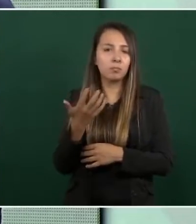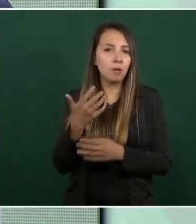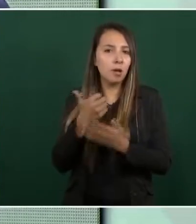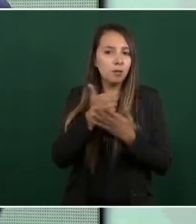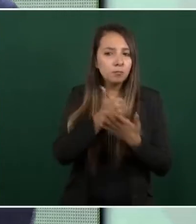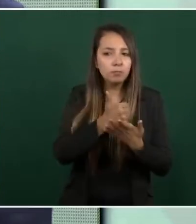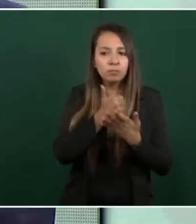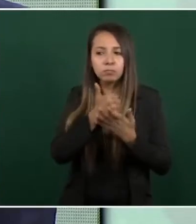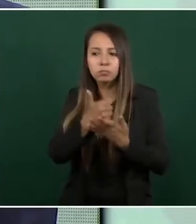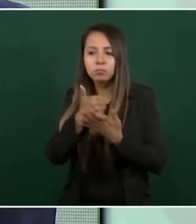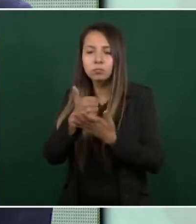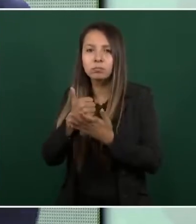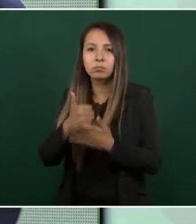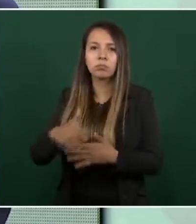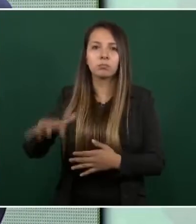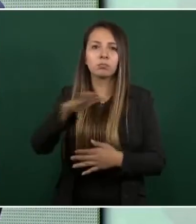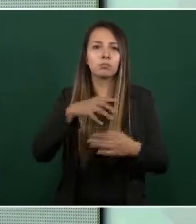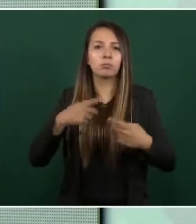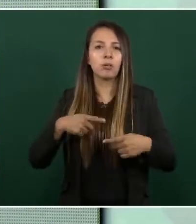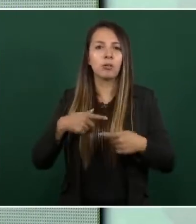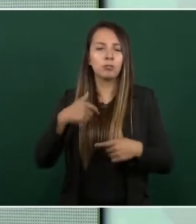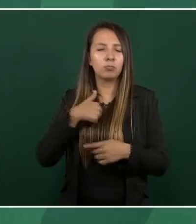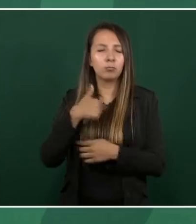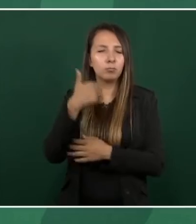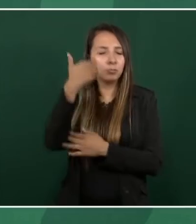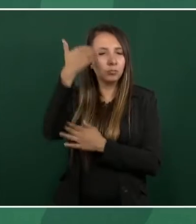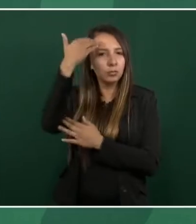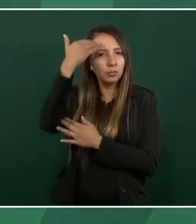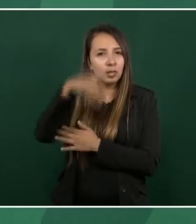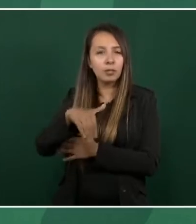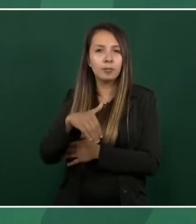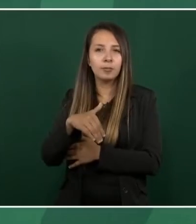ayudando al pueblo. Y sé muy bien